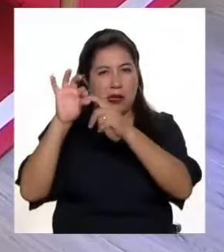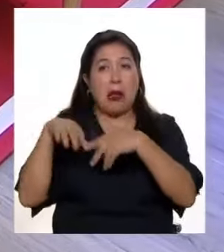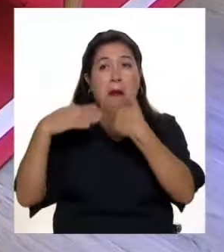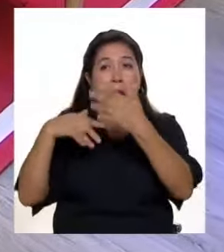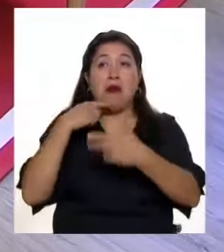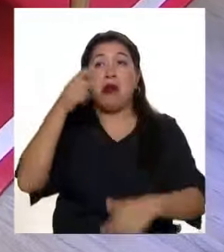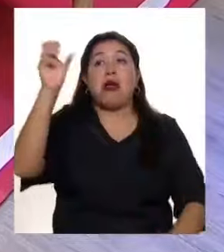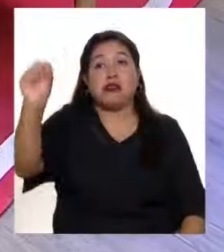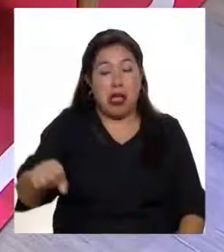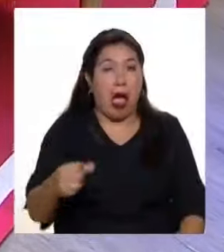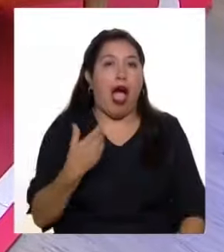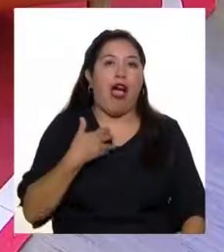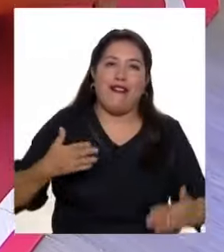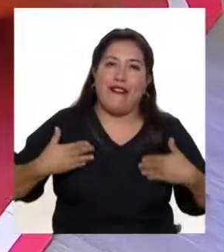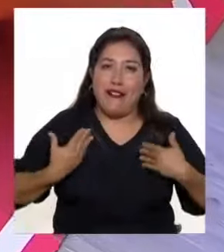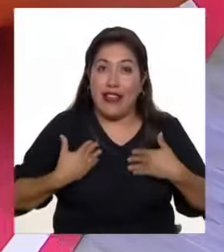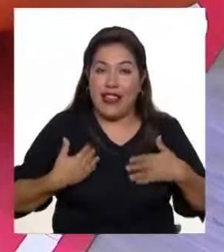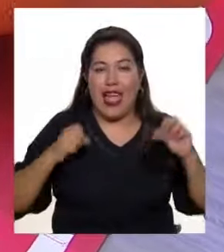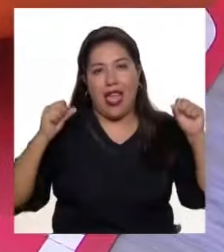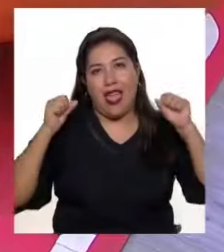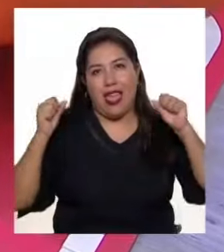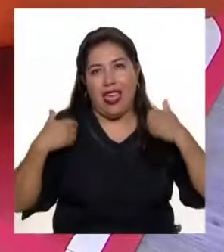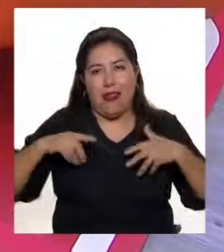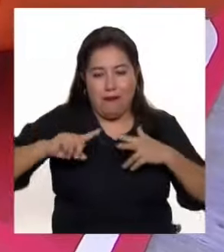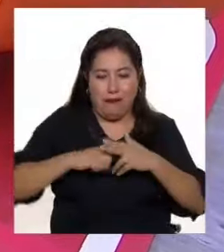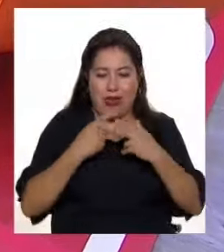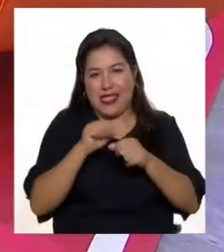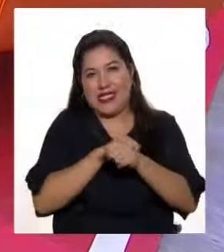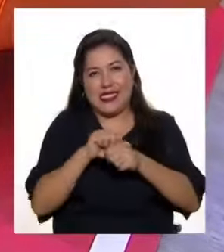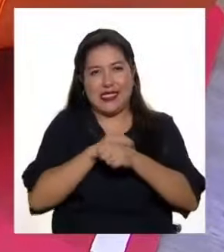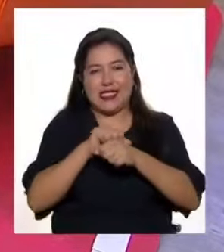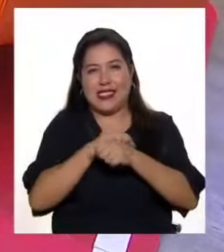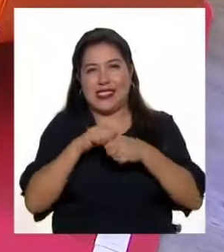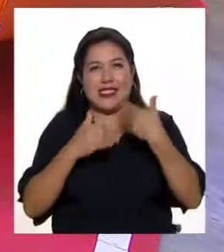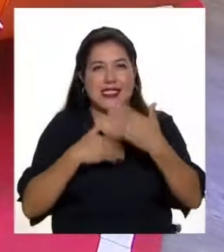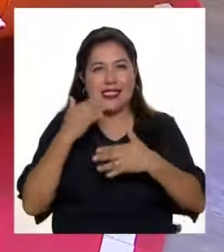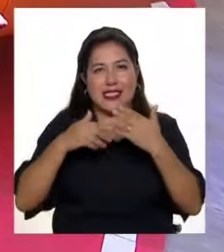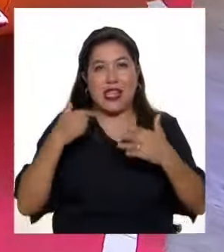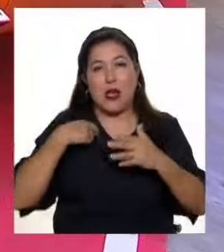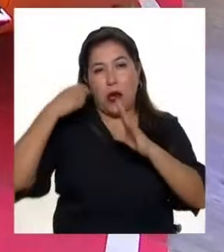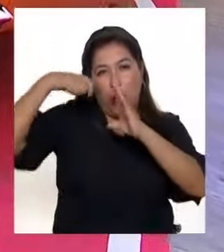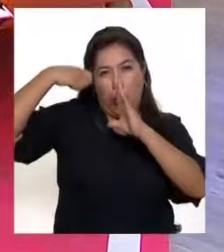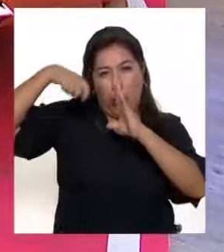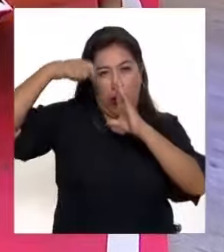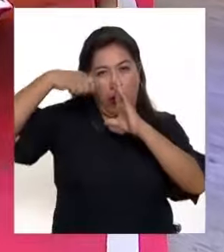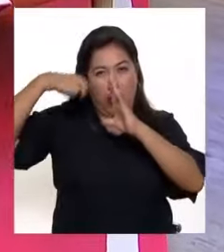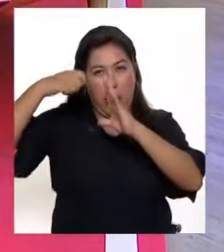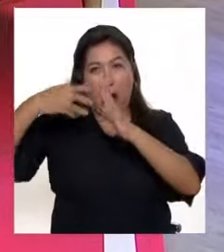yo feliz hasta que de pronto empecé a entrenarla y dije, a ver, cuando la grabé paradita.